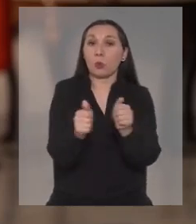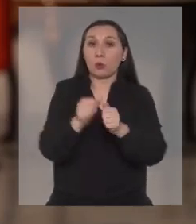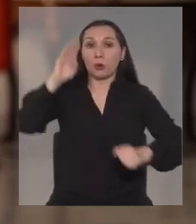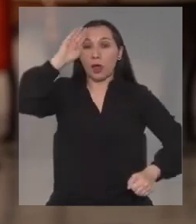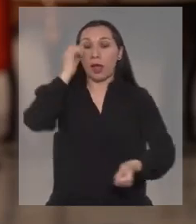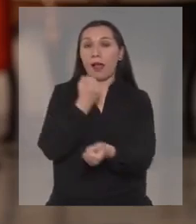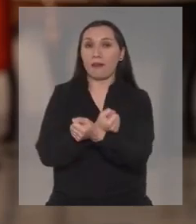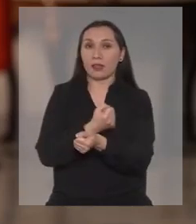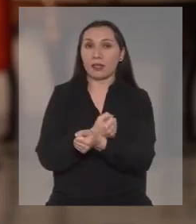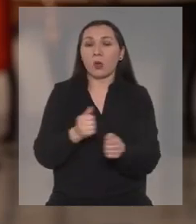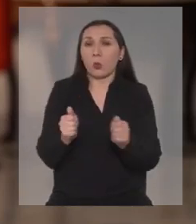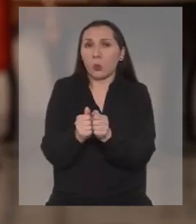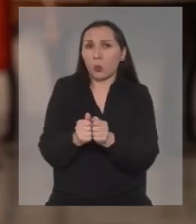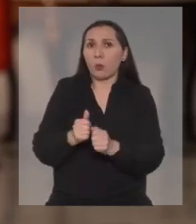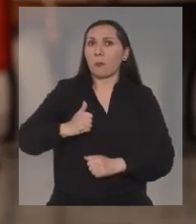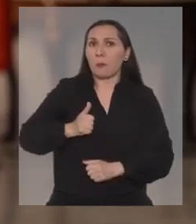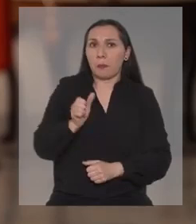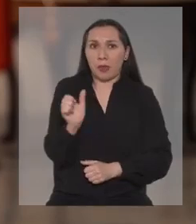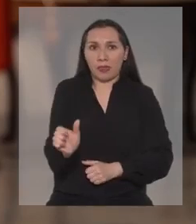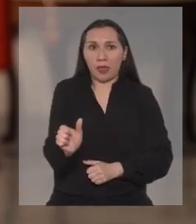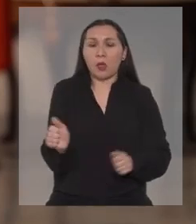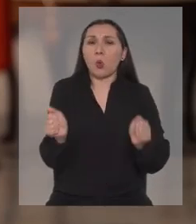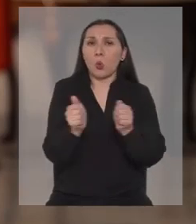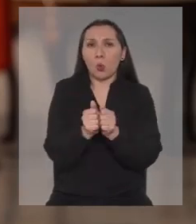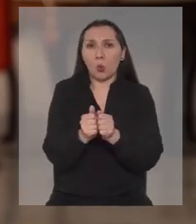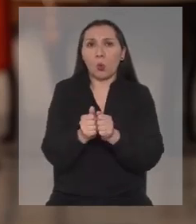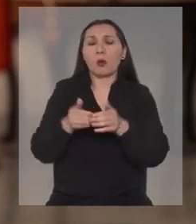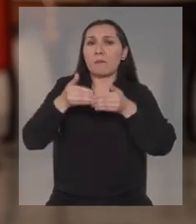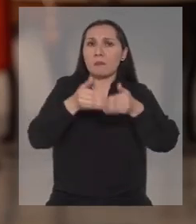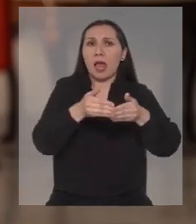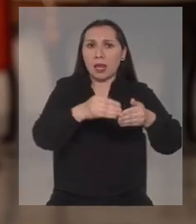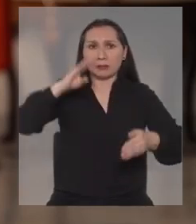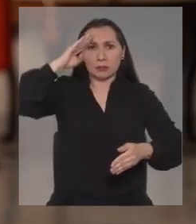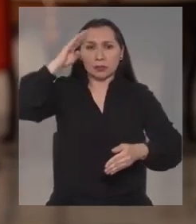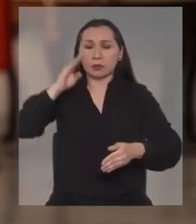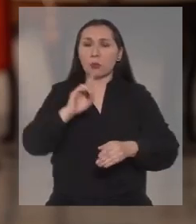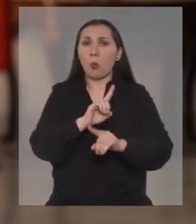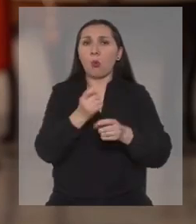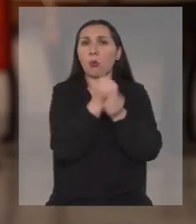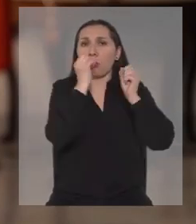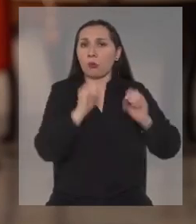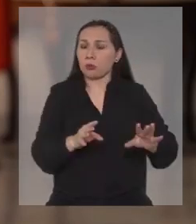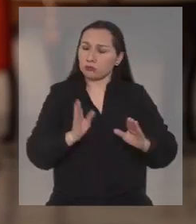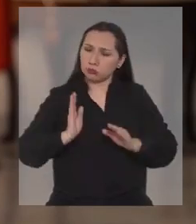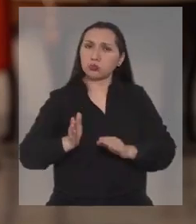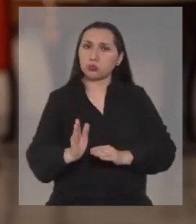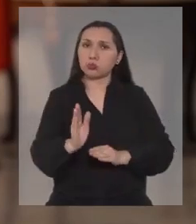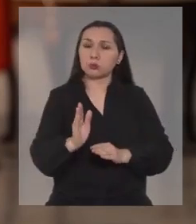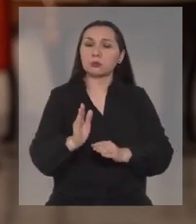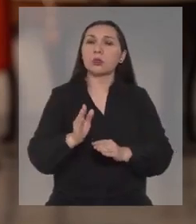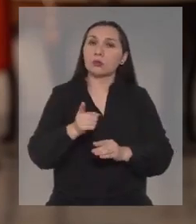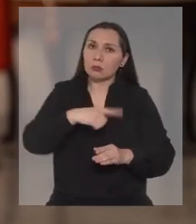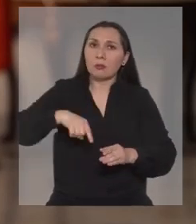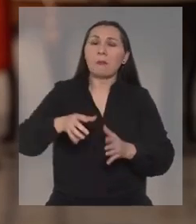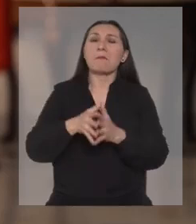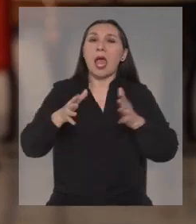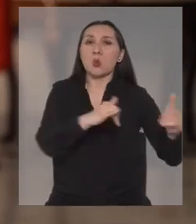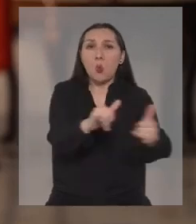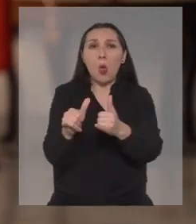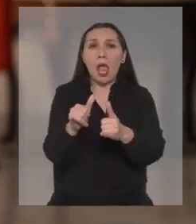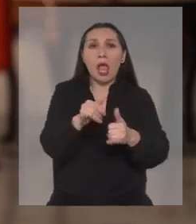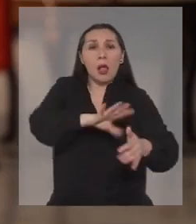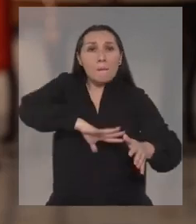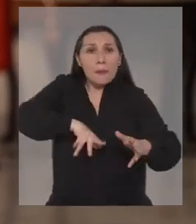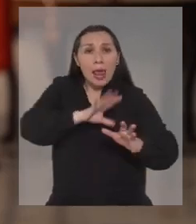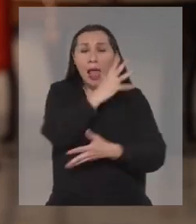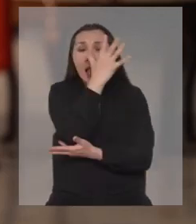carabineros junto a la pdi junto la policía marítima no descansaremos en esta tarea Seguiremos instalando juegos y plazas